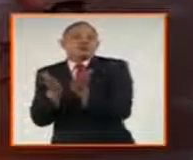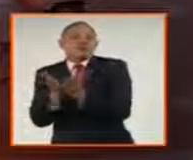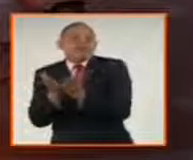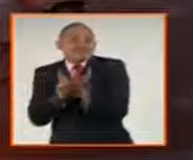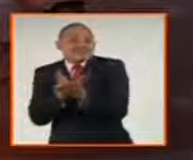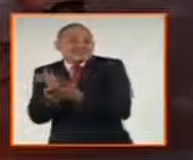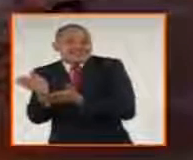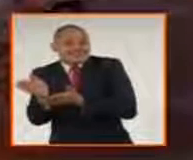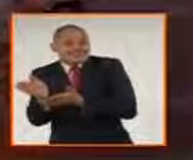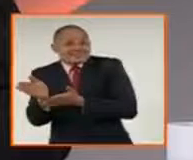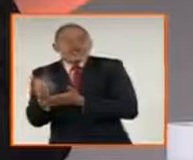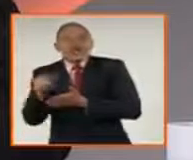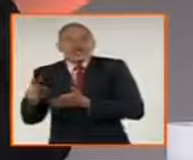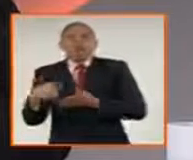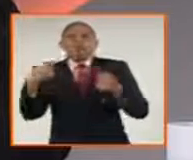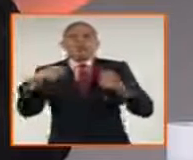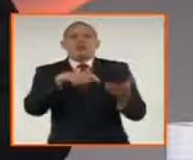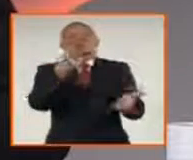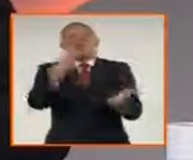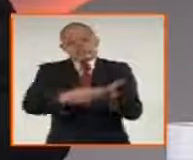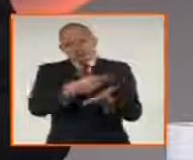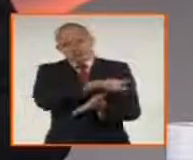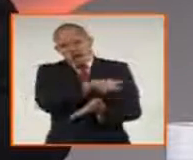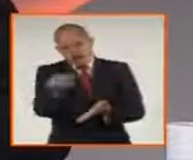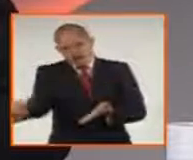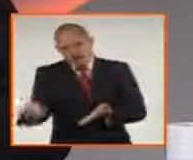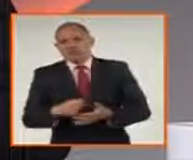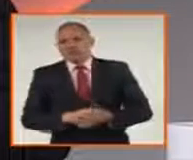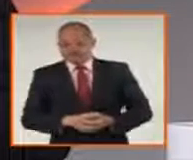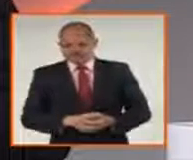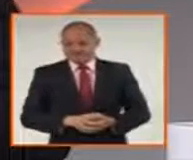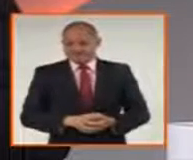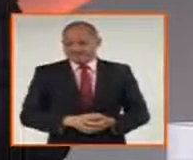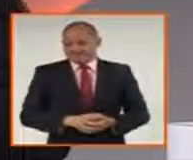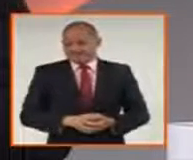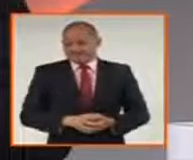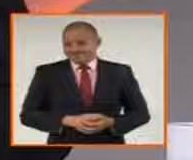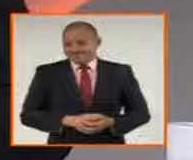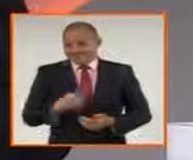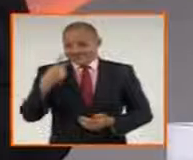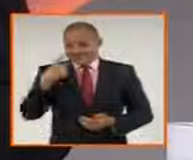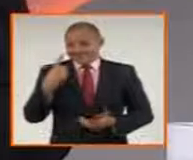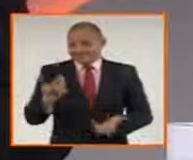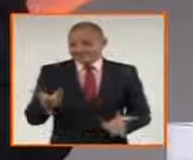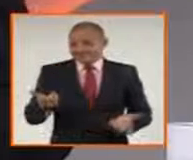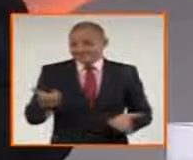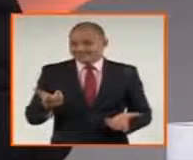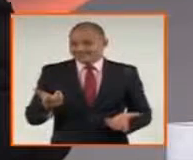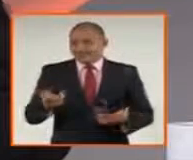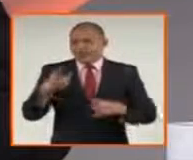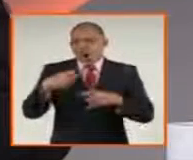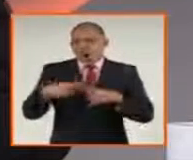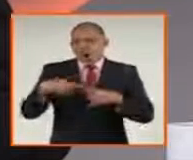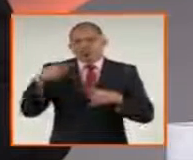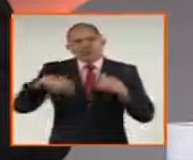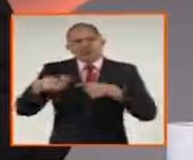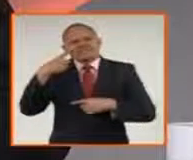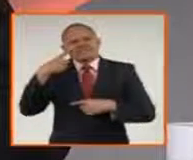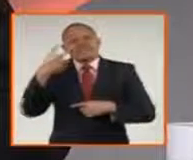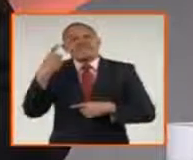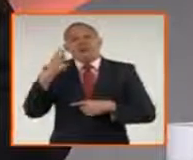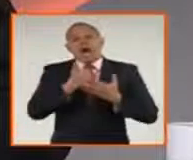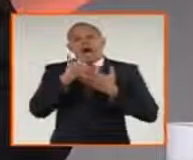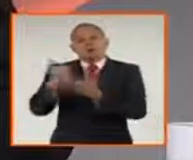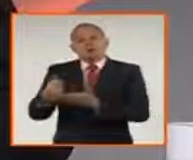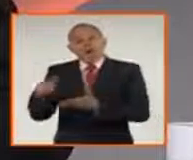niñas y adolescentes, ¿no? También hay una tutela a la juventud, y esa tutela a la juventud implica también que pueda culminar sus